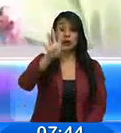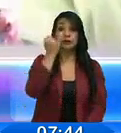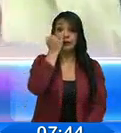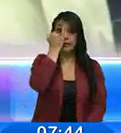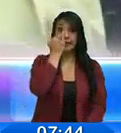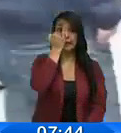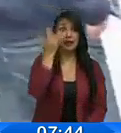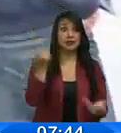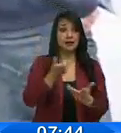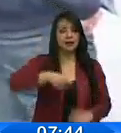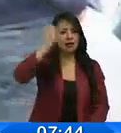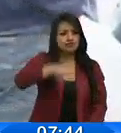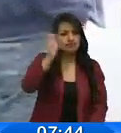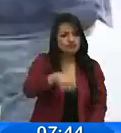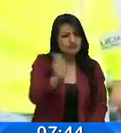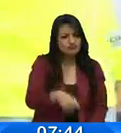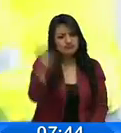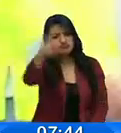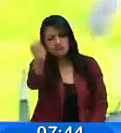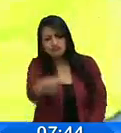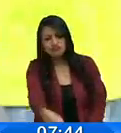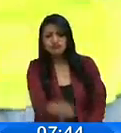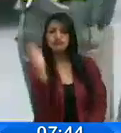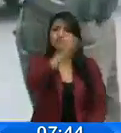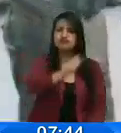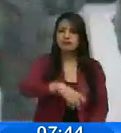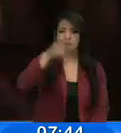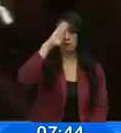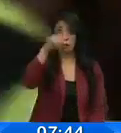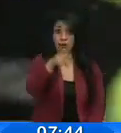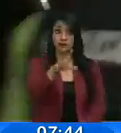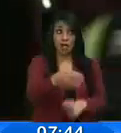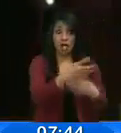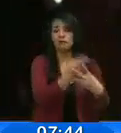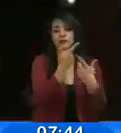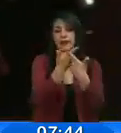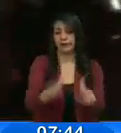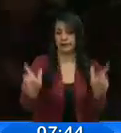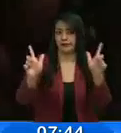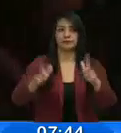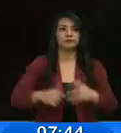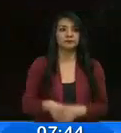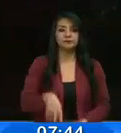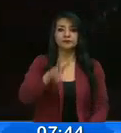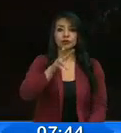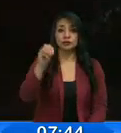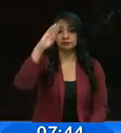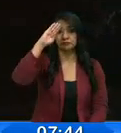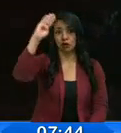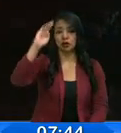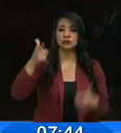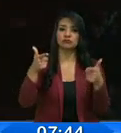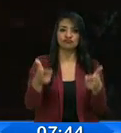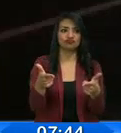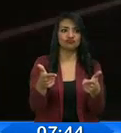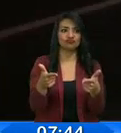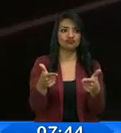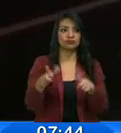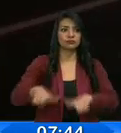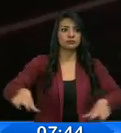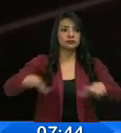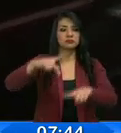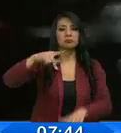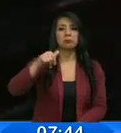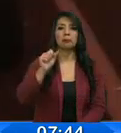la tradicional limpia al ser liberados por los uniformados. Alrededor de 200 uniformados brindaron su contingente en el sector